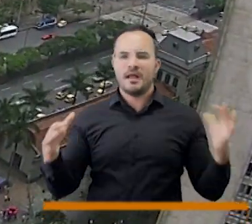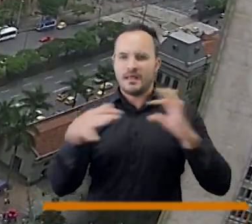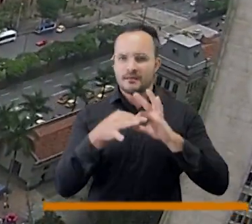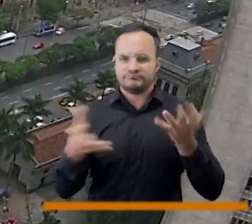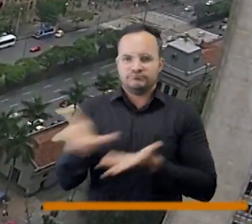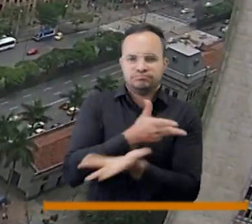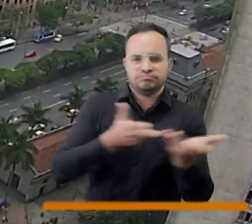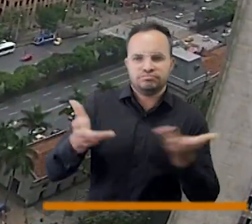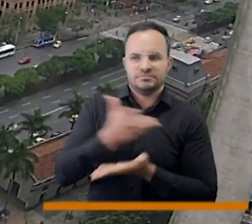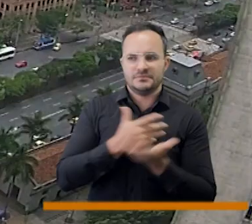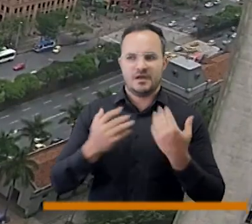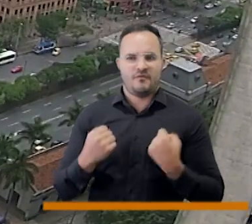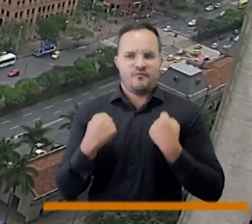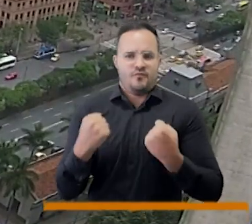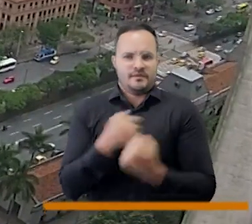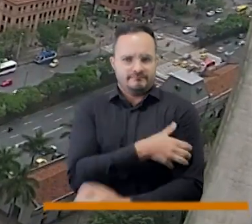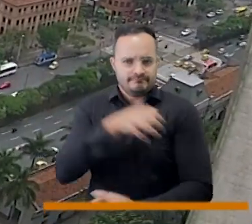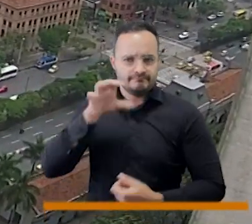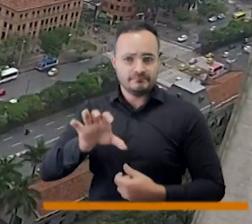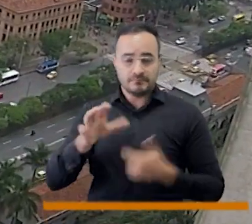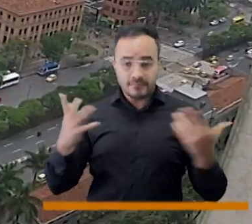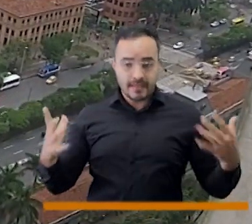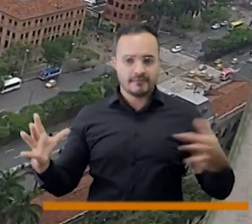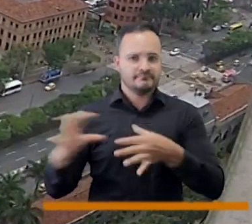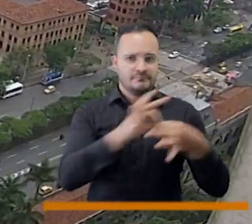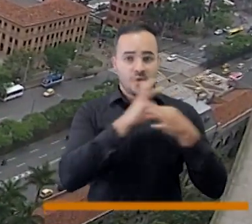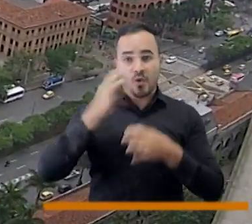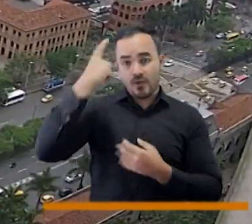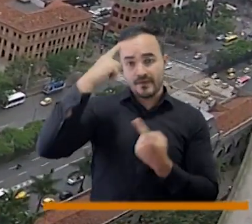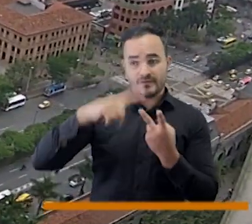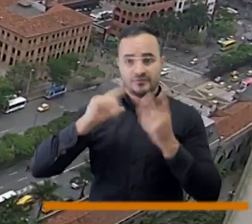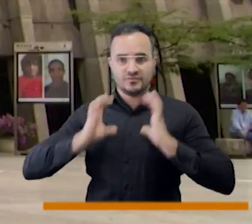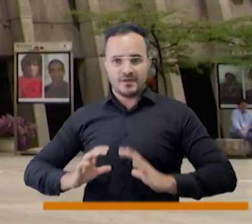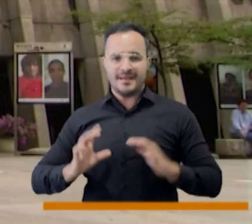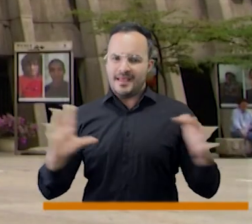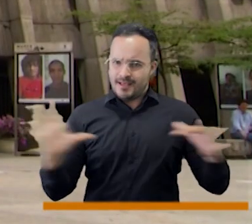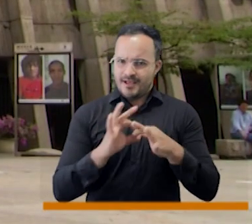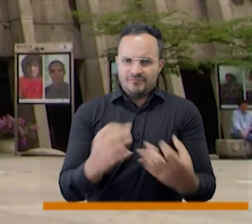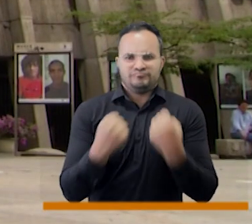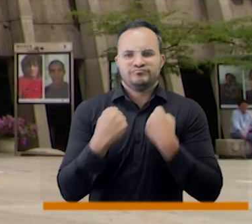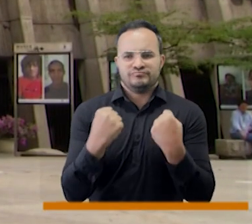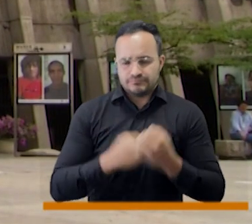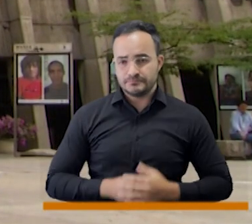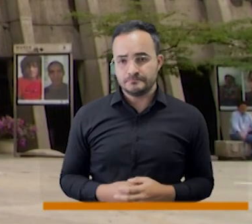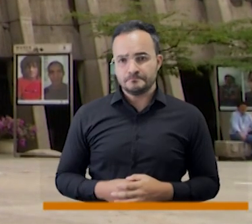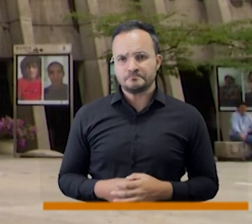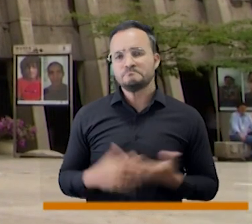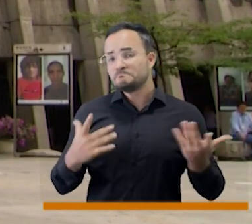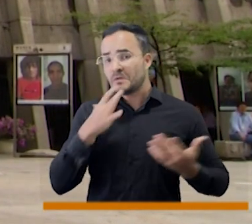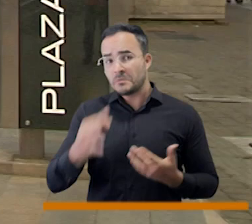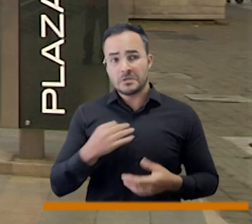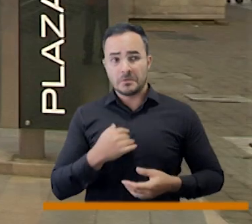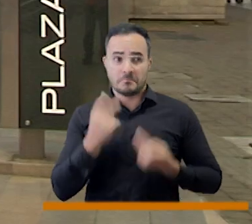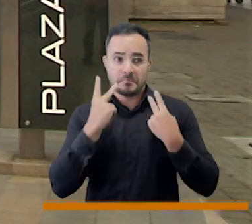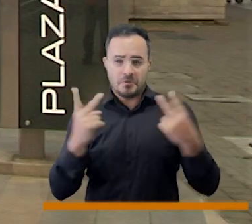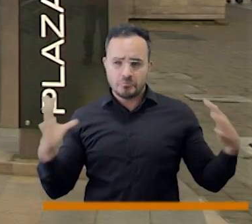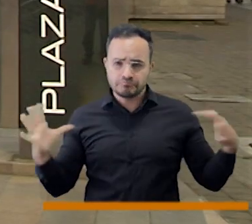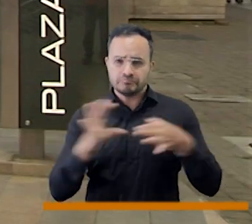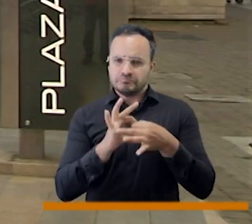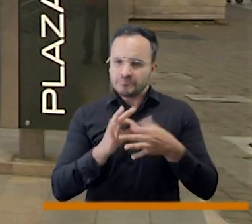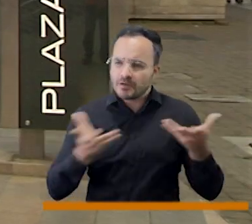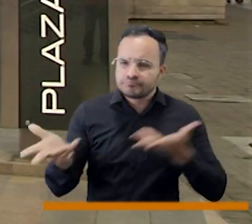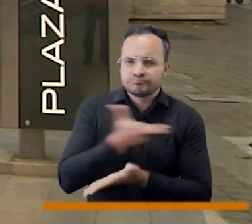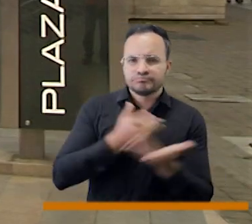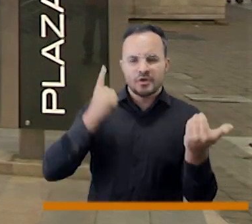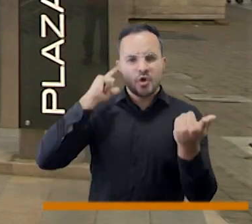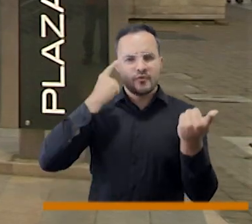lo público, generando sinergia entre el gobierno y la ciudadanía. No hay gobernanza porque lamentablemente no hay